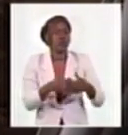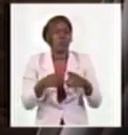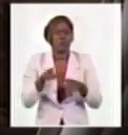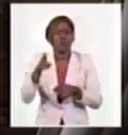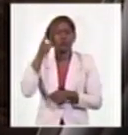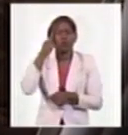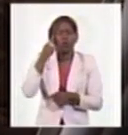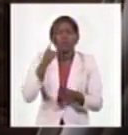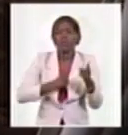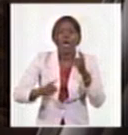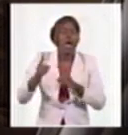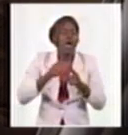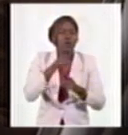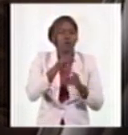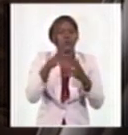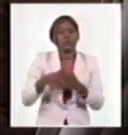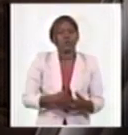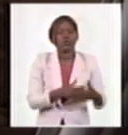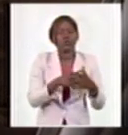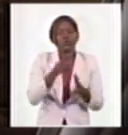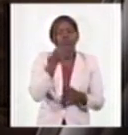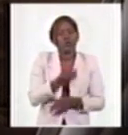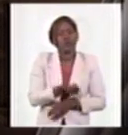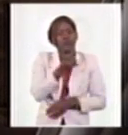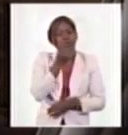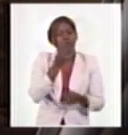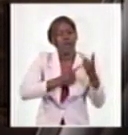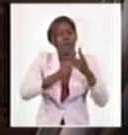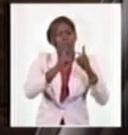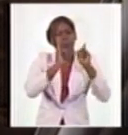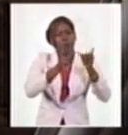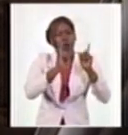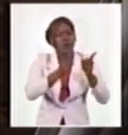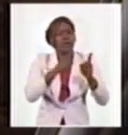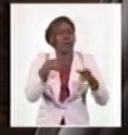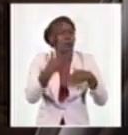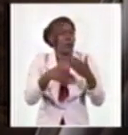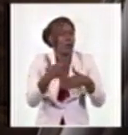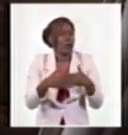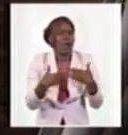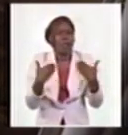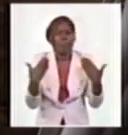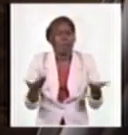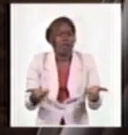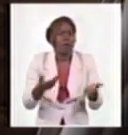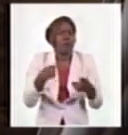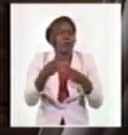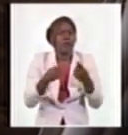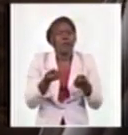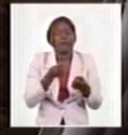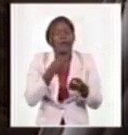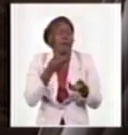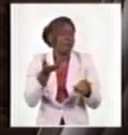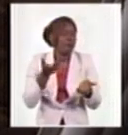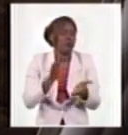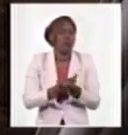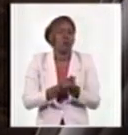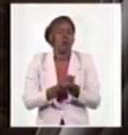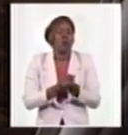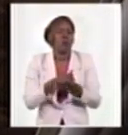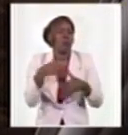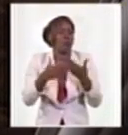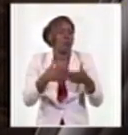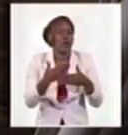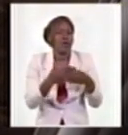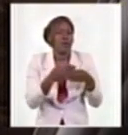incluso al interior de las propias fuerzas políticas? Estas, por ejemplo, equidistancias dentro del propio Partido